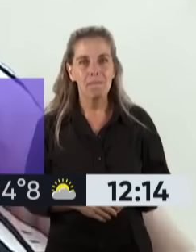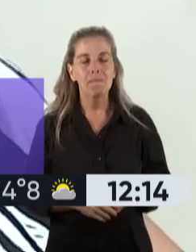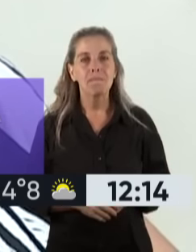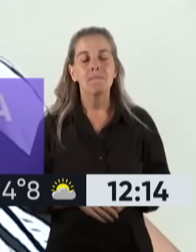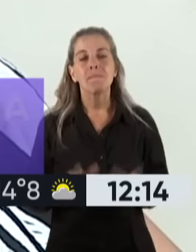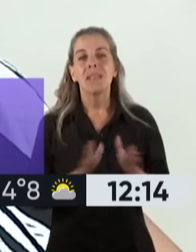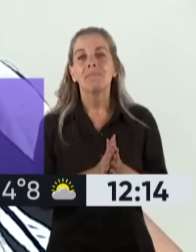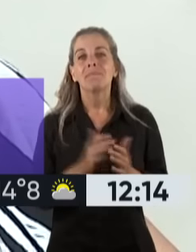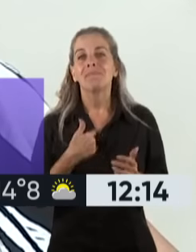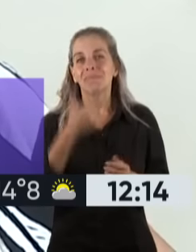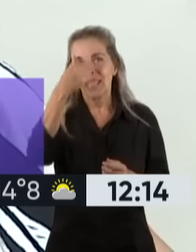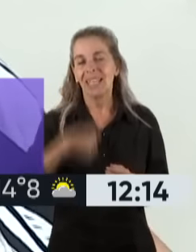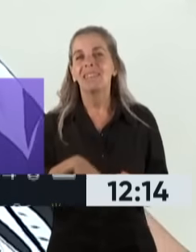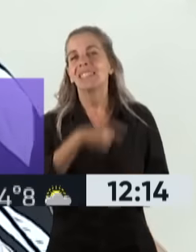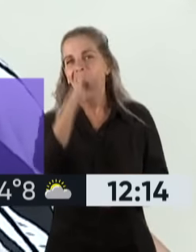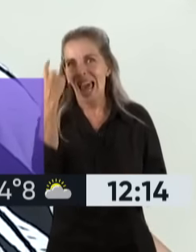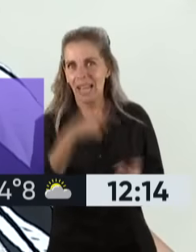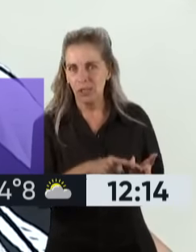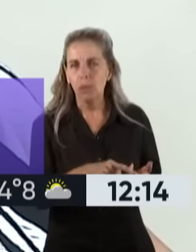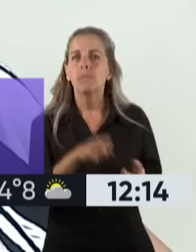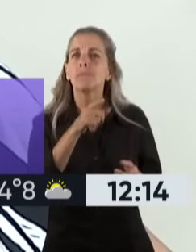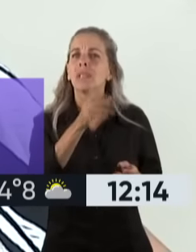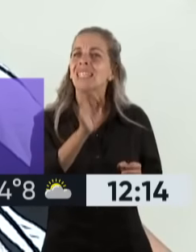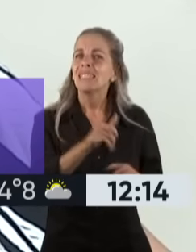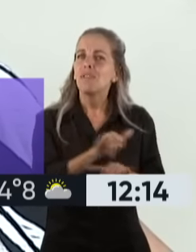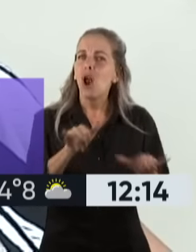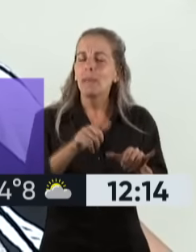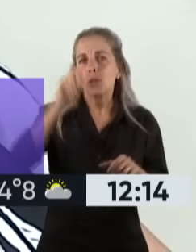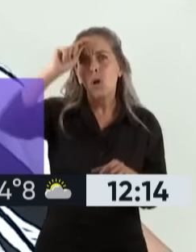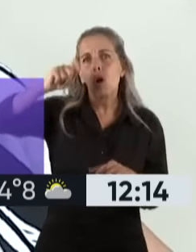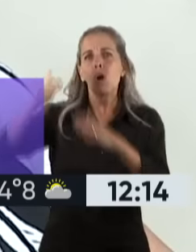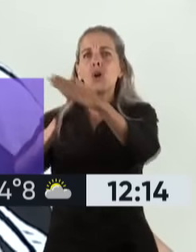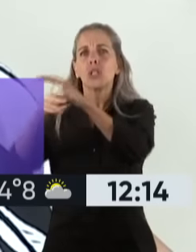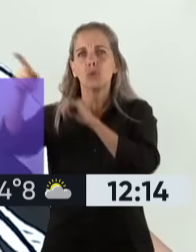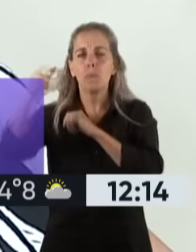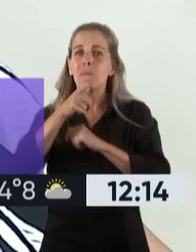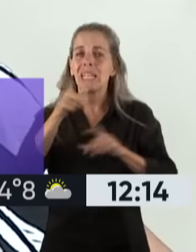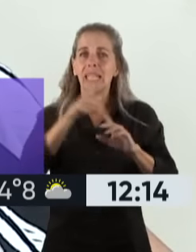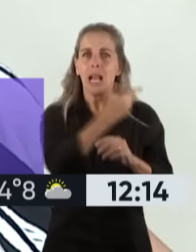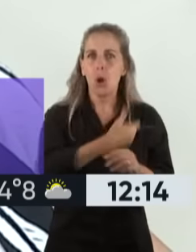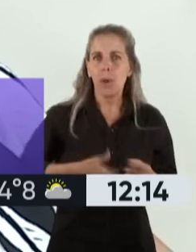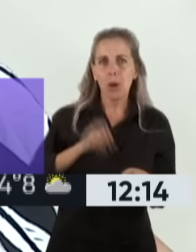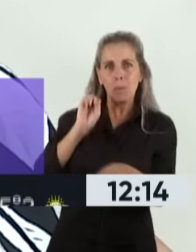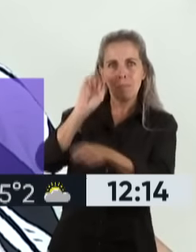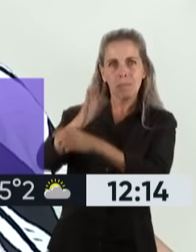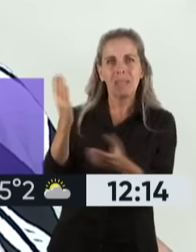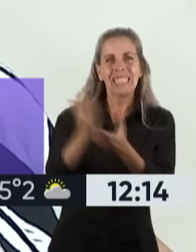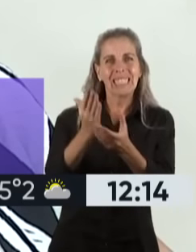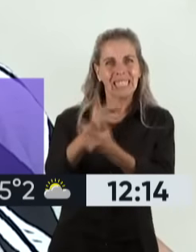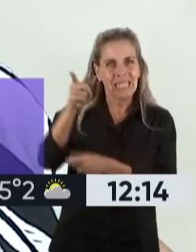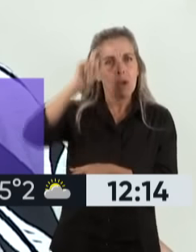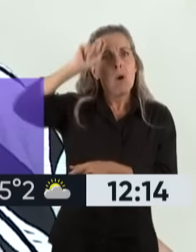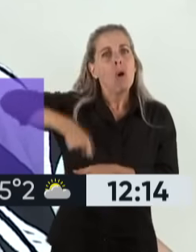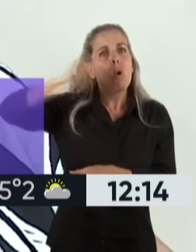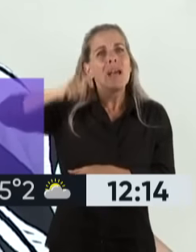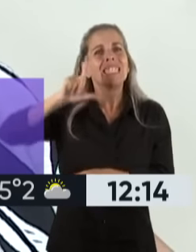nación Qué tal Buen a la Corte Suprema llegó la información de que el gobierno enviaría el pliego del juez Federal Ariel lijo para integrar